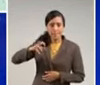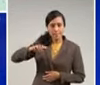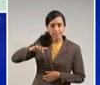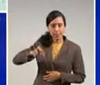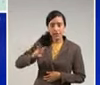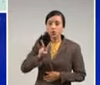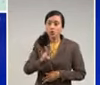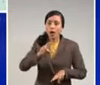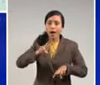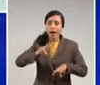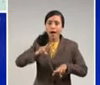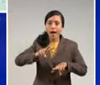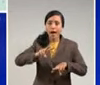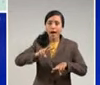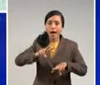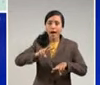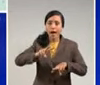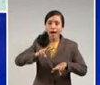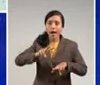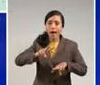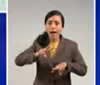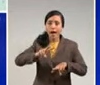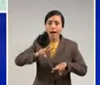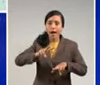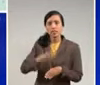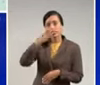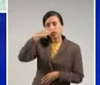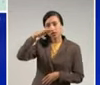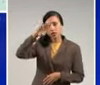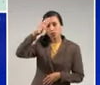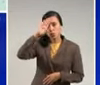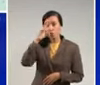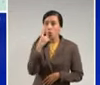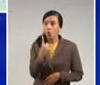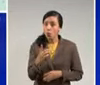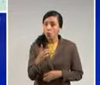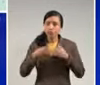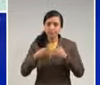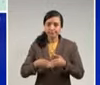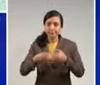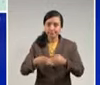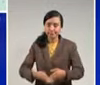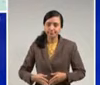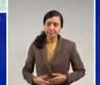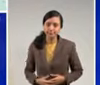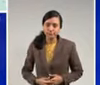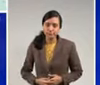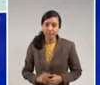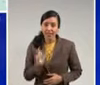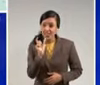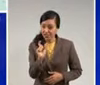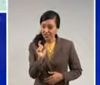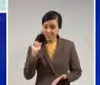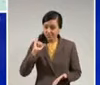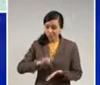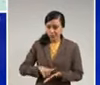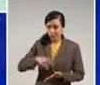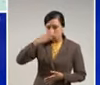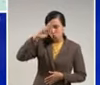de La Habana, 2 de Santiago de Cuba y 1 de Granma. Y como fechas de arribo a nuestro